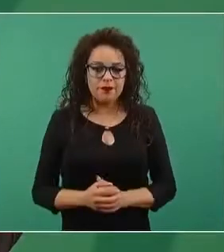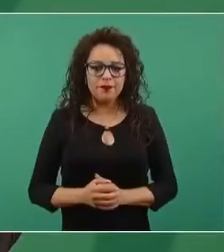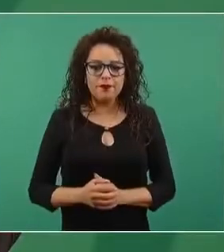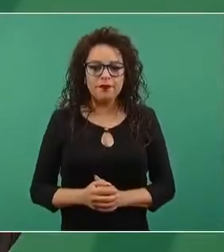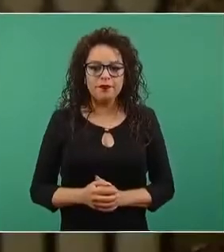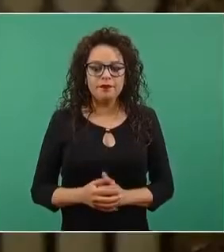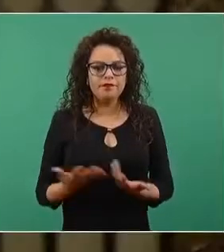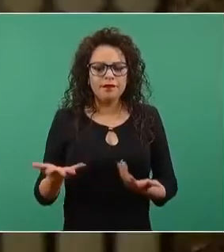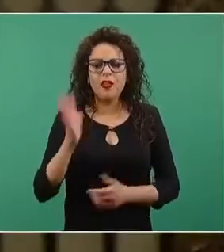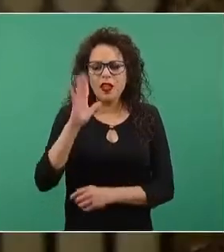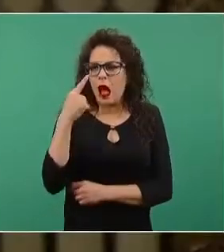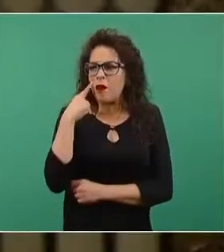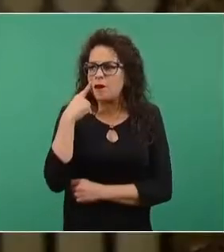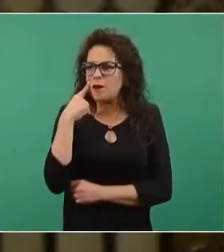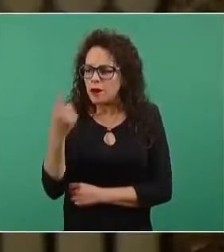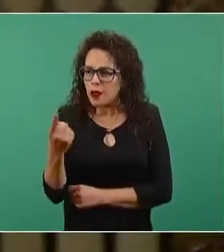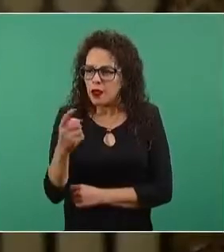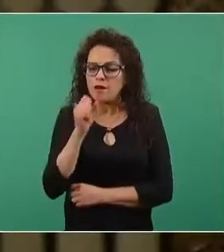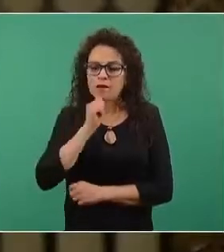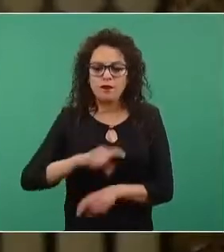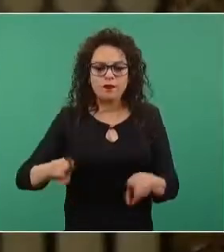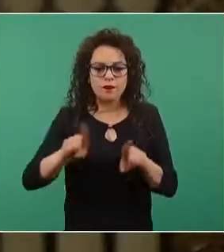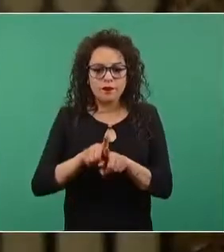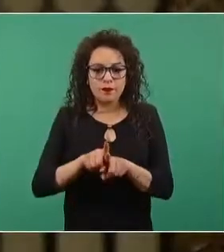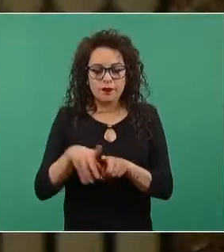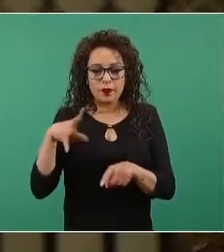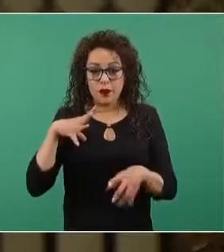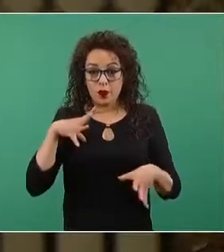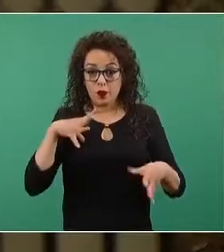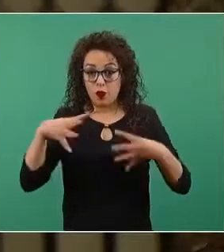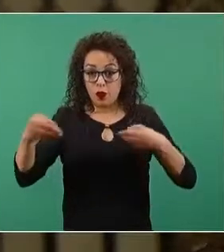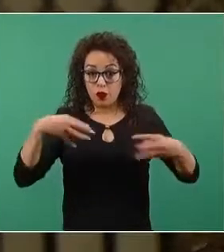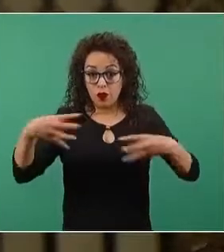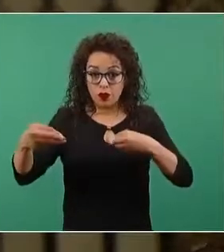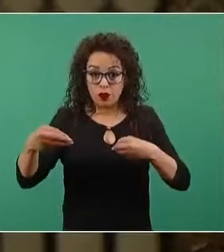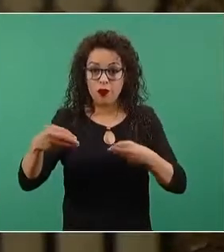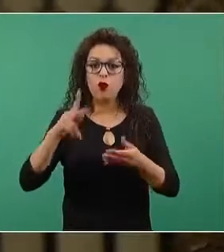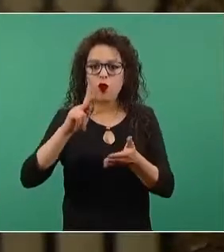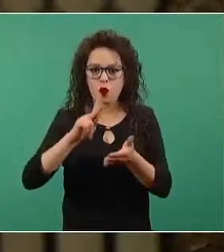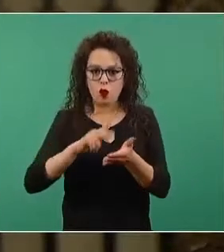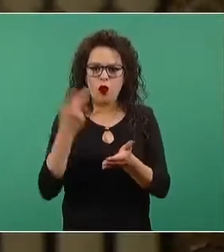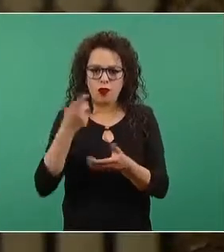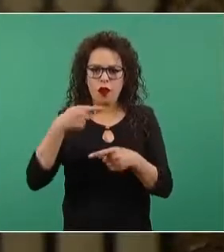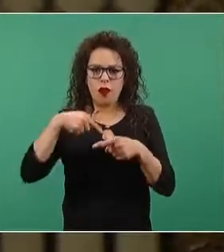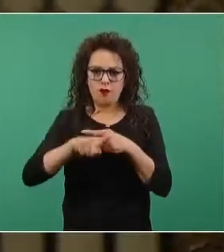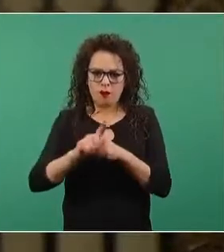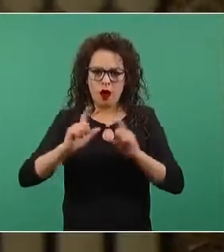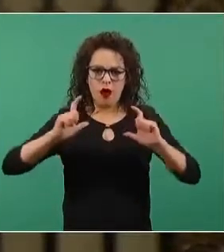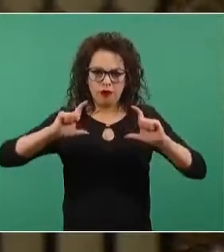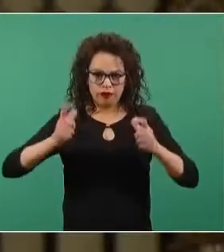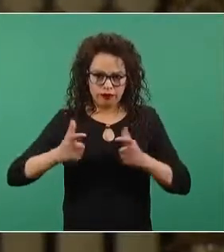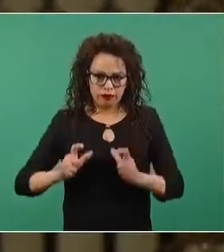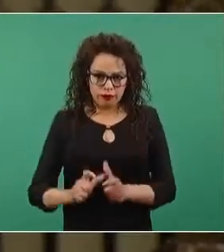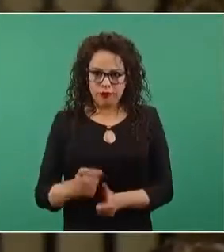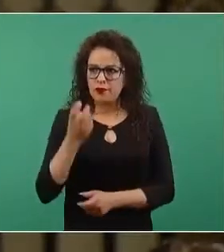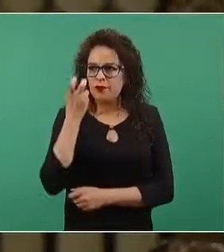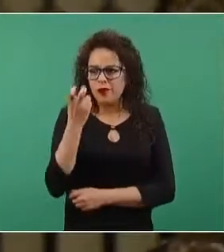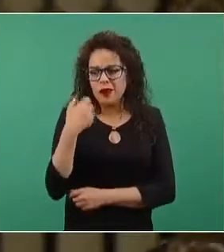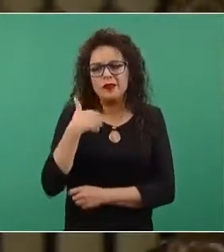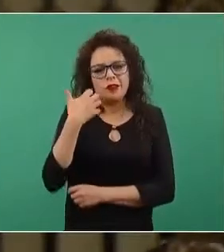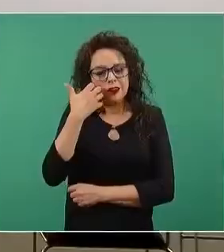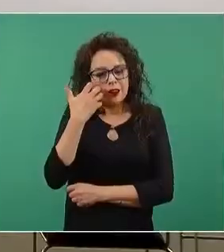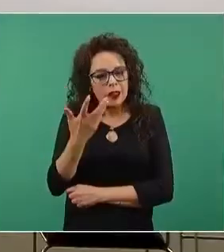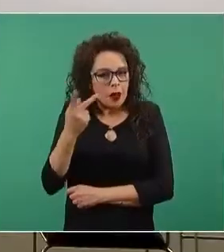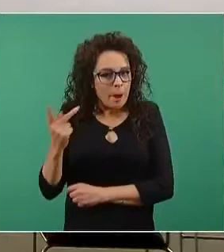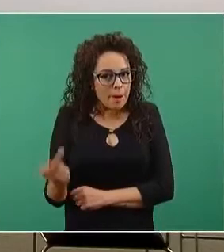Y pues hemos visto, sí se ha visto que los contagios van bastante a la baja. Con respecto a esto, me gustaría preguntarle